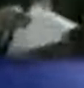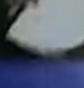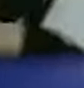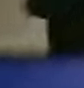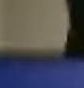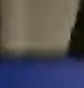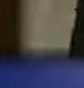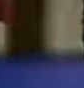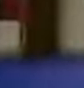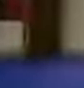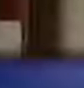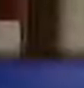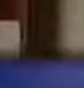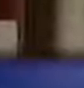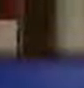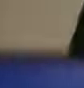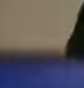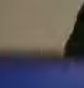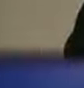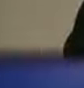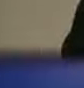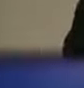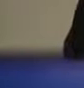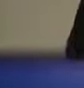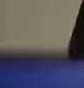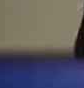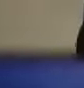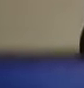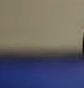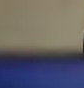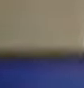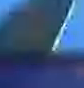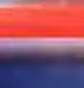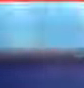Carlos Vaca Mancheno fue posesionado como el nuevo fiscal general del estado.